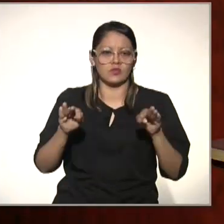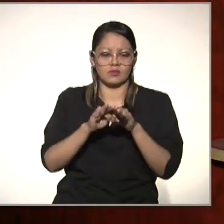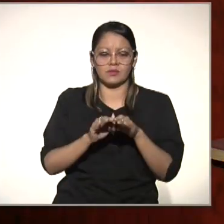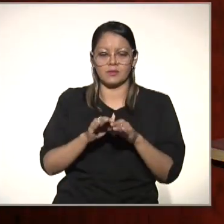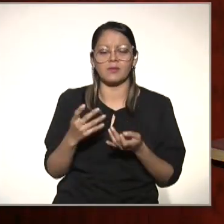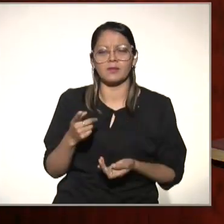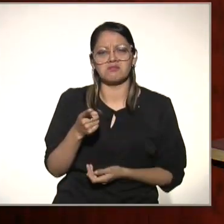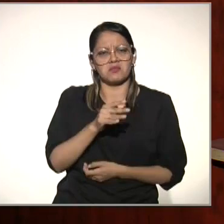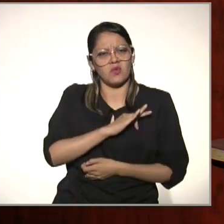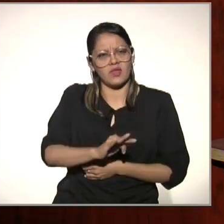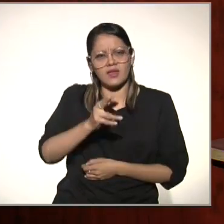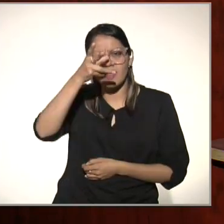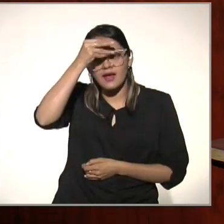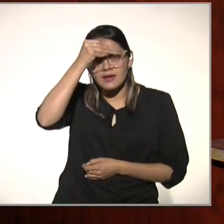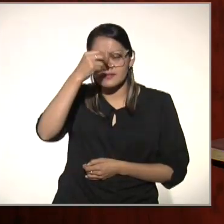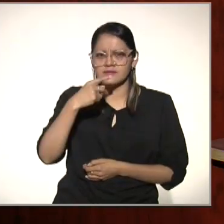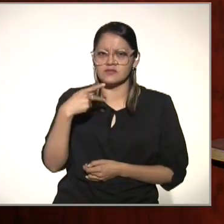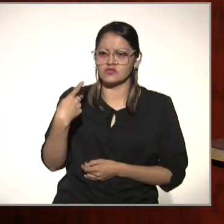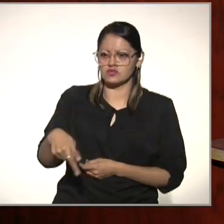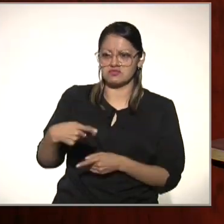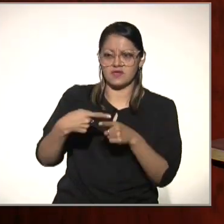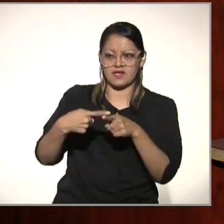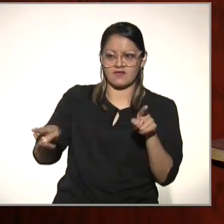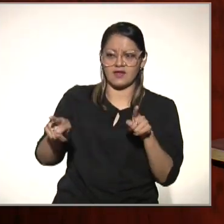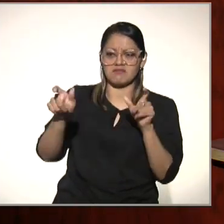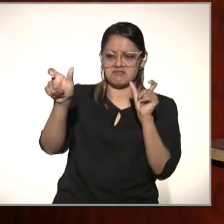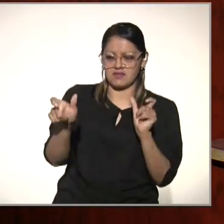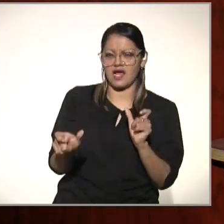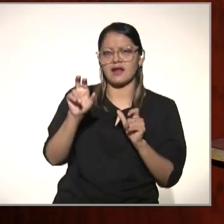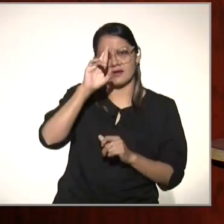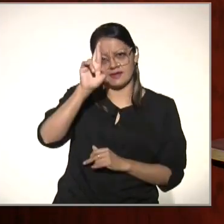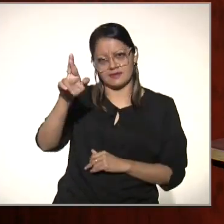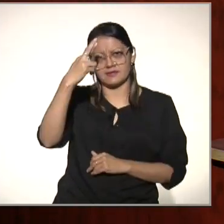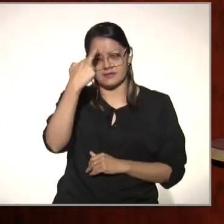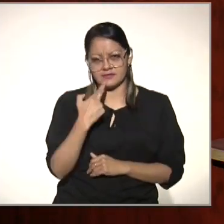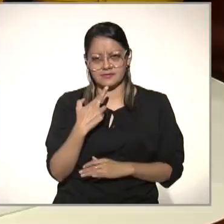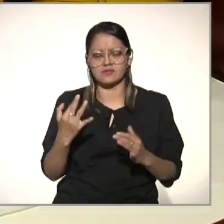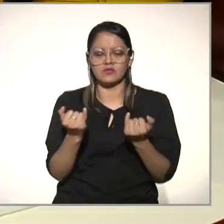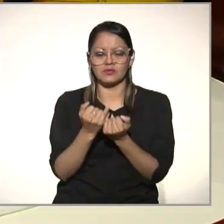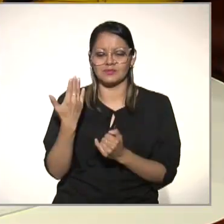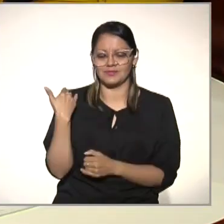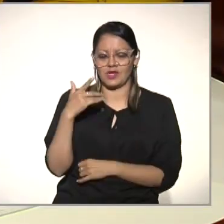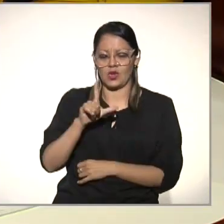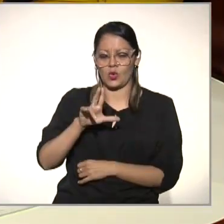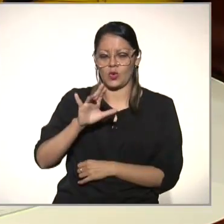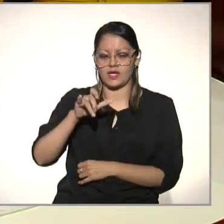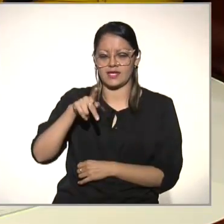que podamos aprender a respetar nuestras diferencias. Y hace rato que decía Lu Quintero,